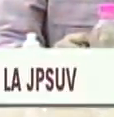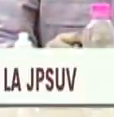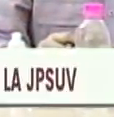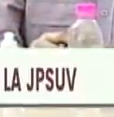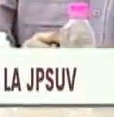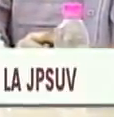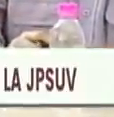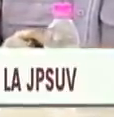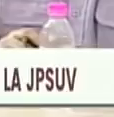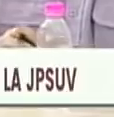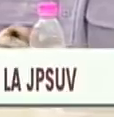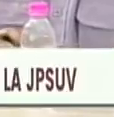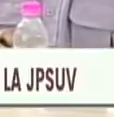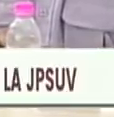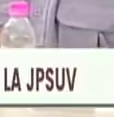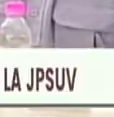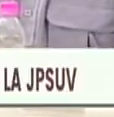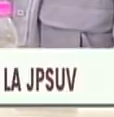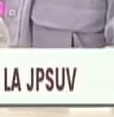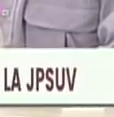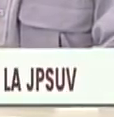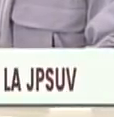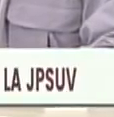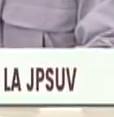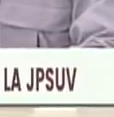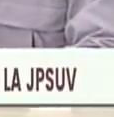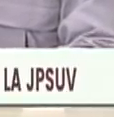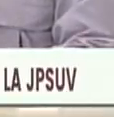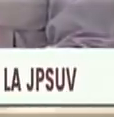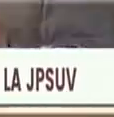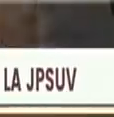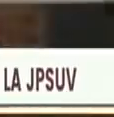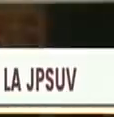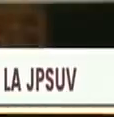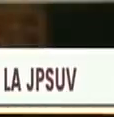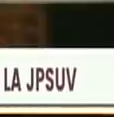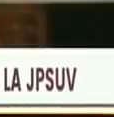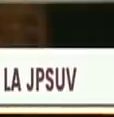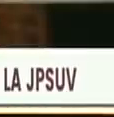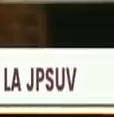un fructífero debate político